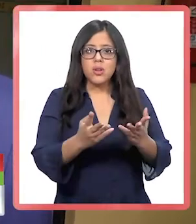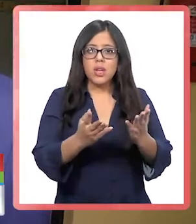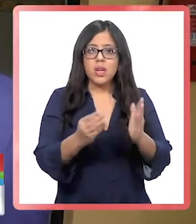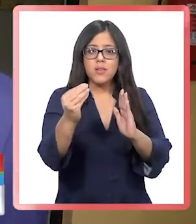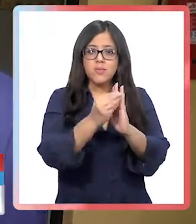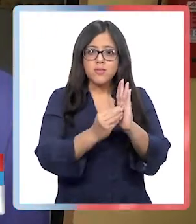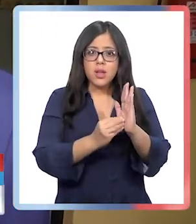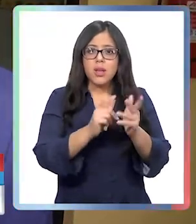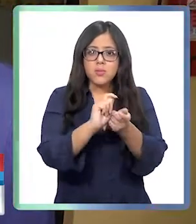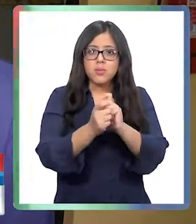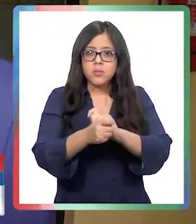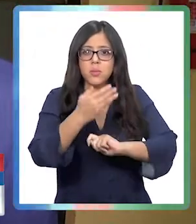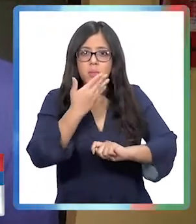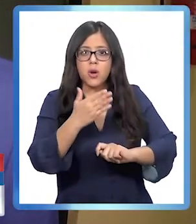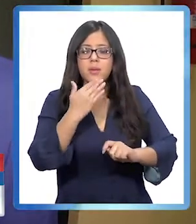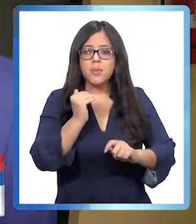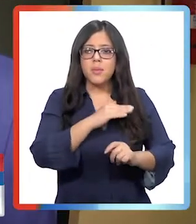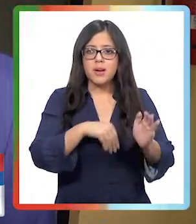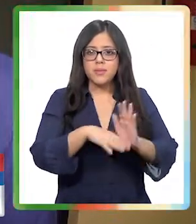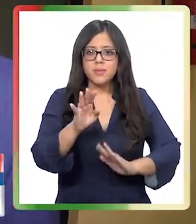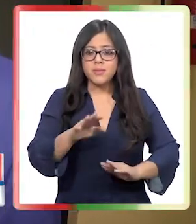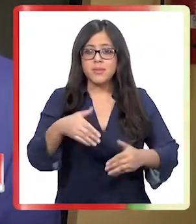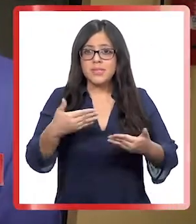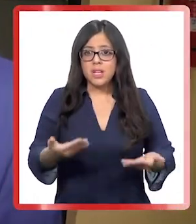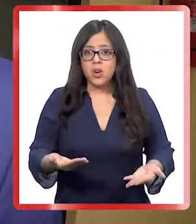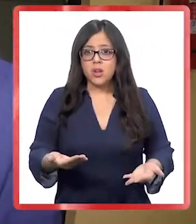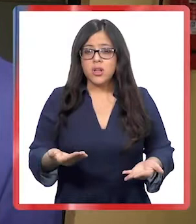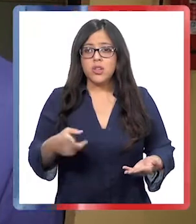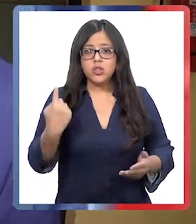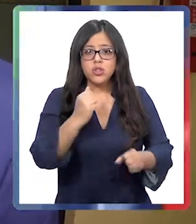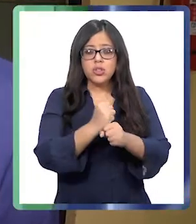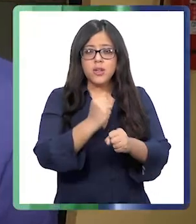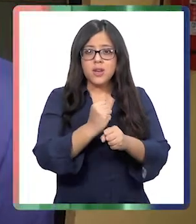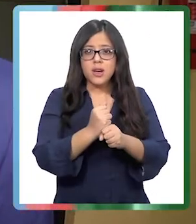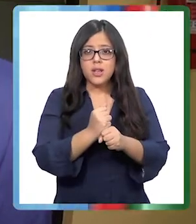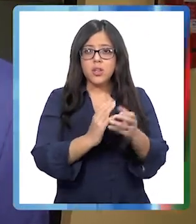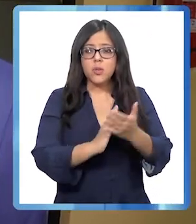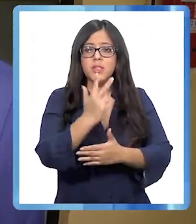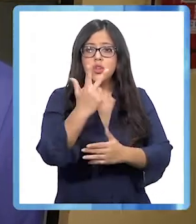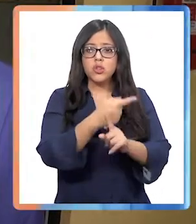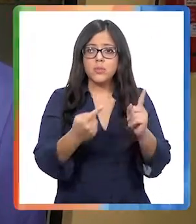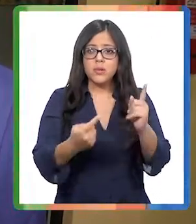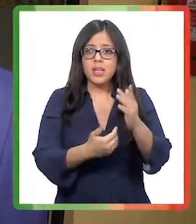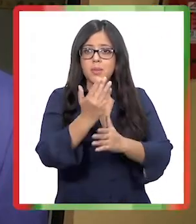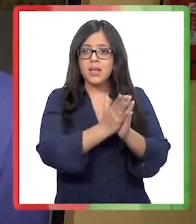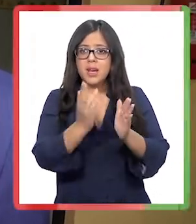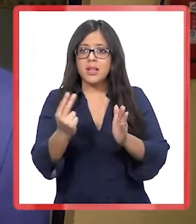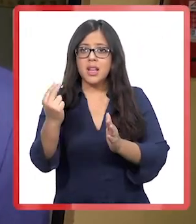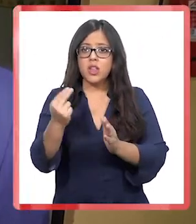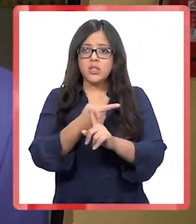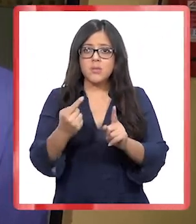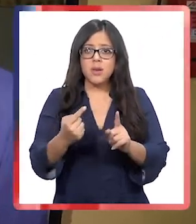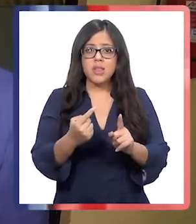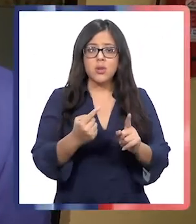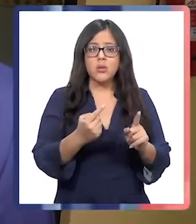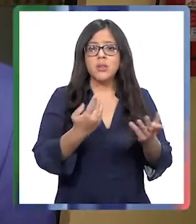y observaciones para ir mejorando esto también sea un poquito más rápido ahora holgadamente nosotros estamos trabajando comenzamos a las ocho y media hasta las dos y media por lo meno estos